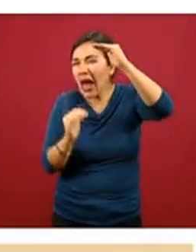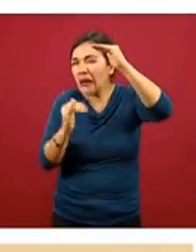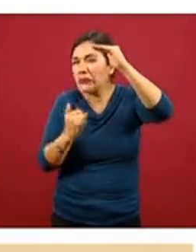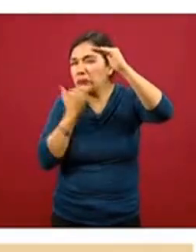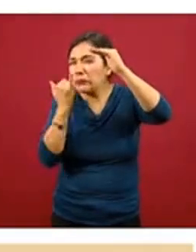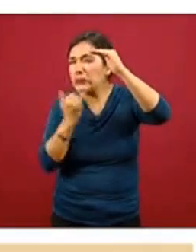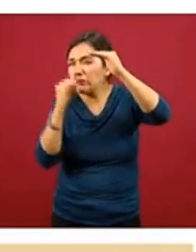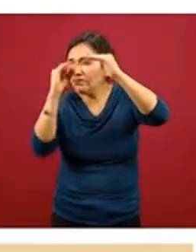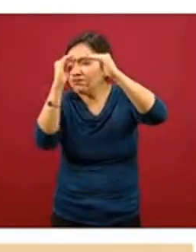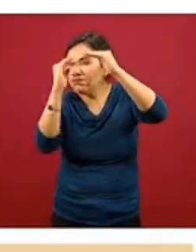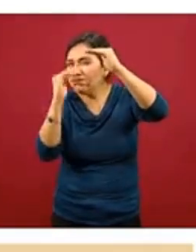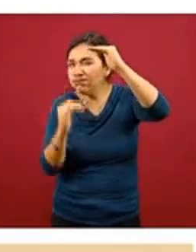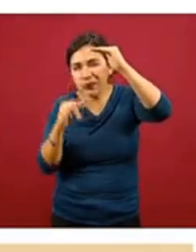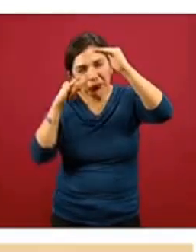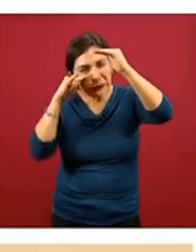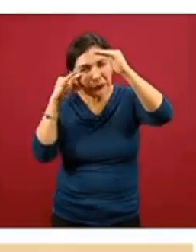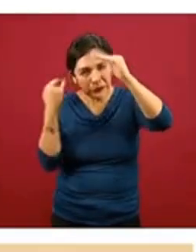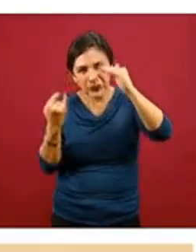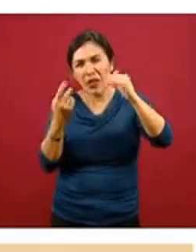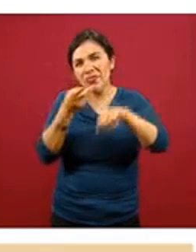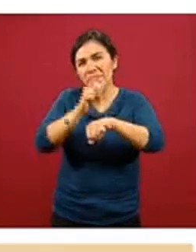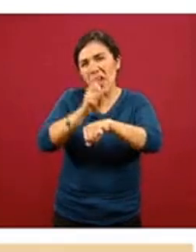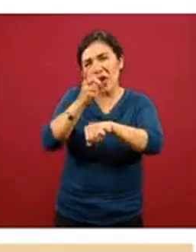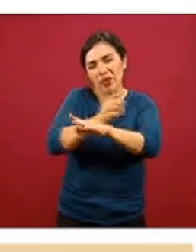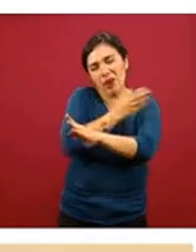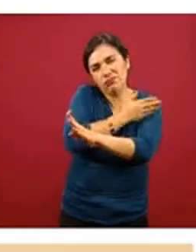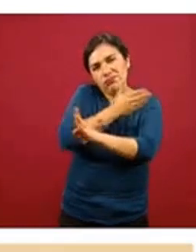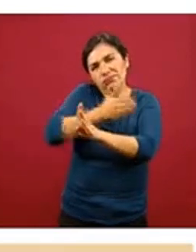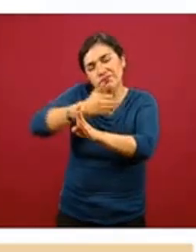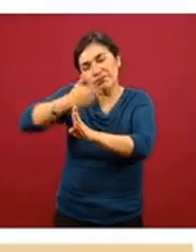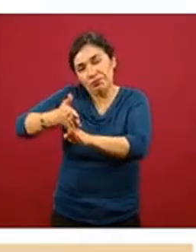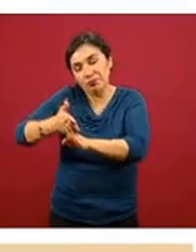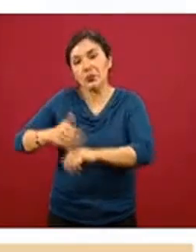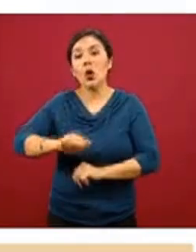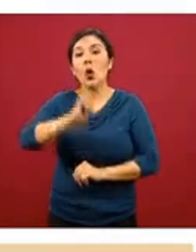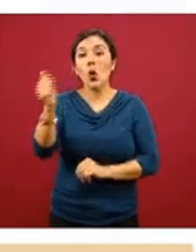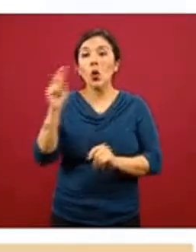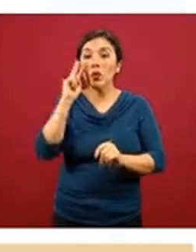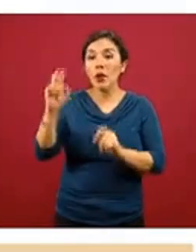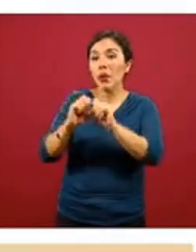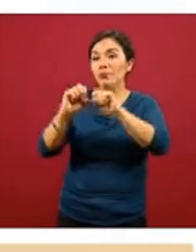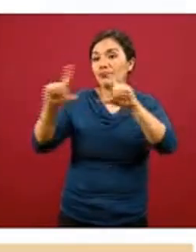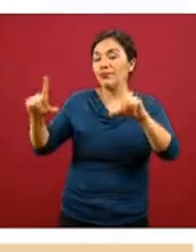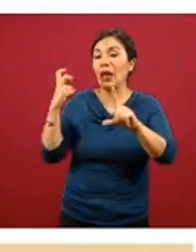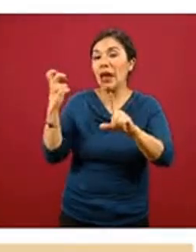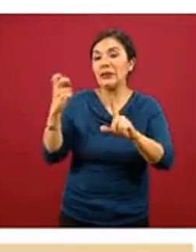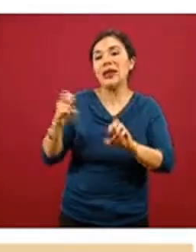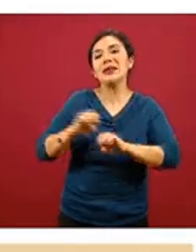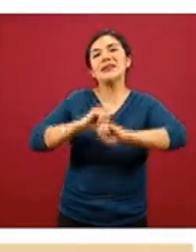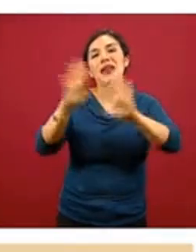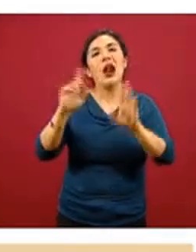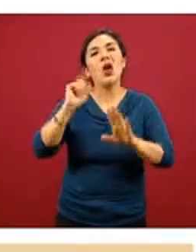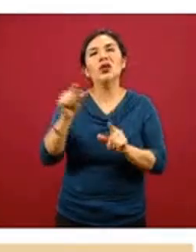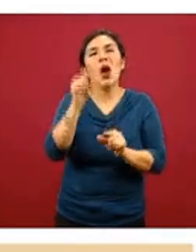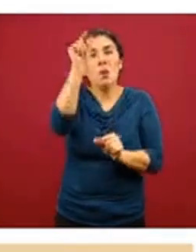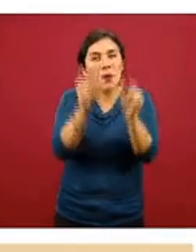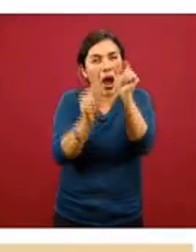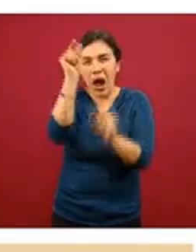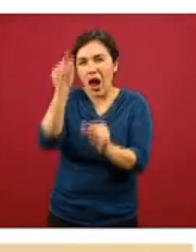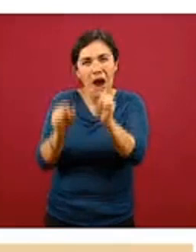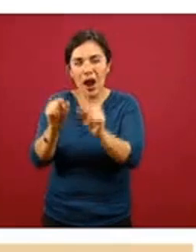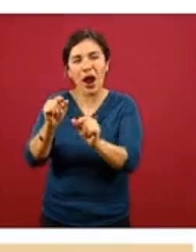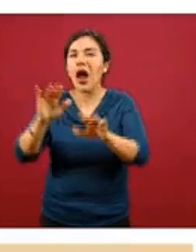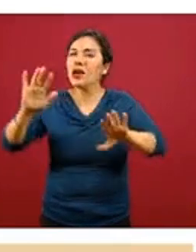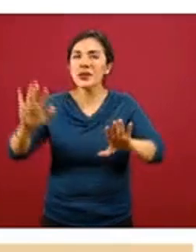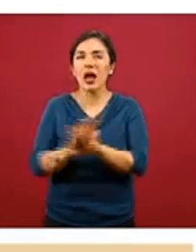tendencia descendente en esos últimos días. En la siguiente diapositiva podemos verla más claramente, ya que reemplazamos precisamente